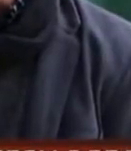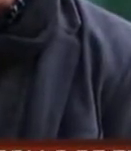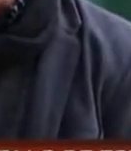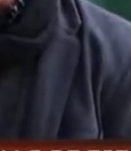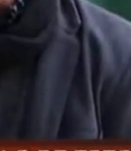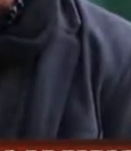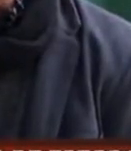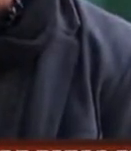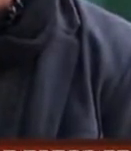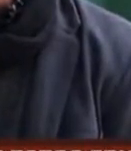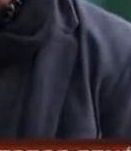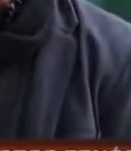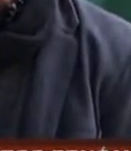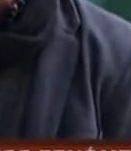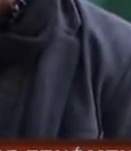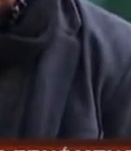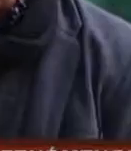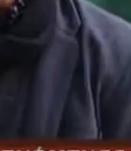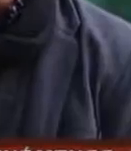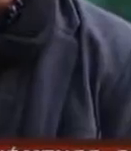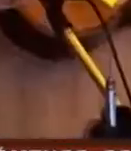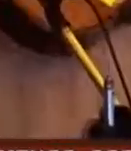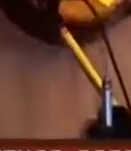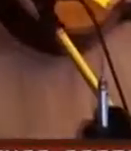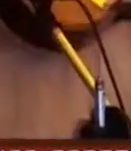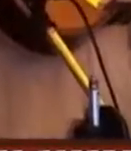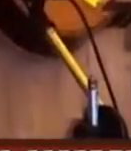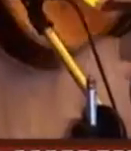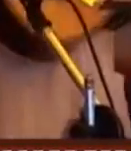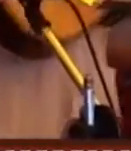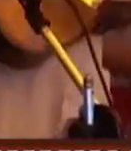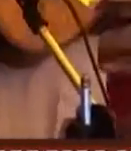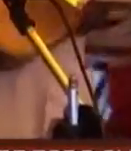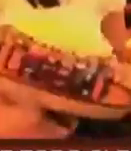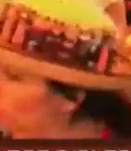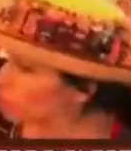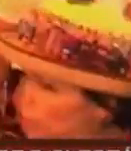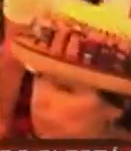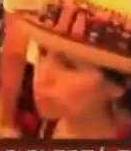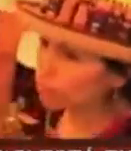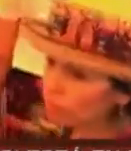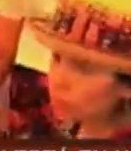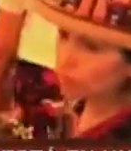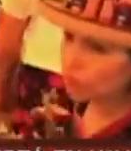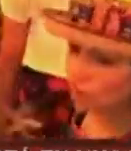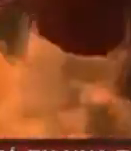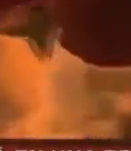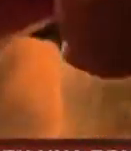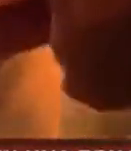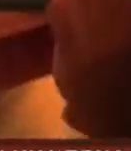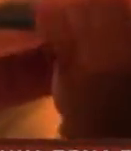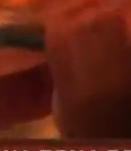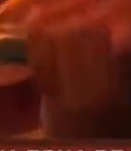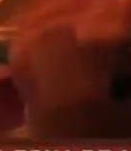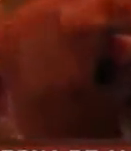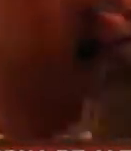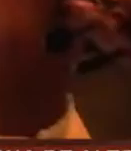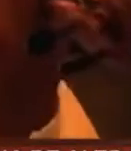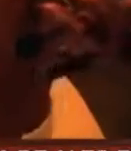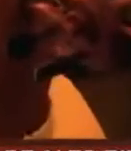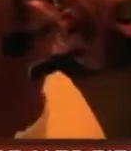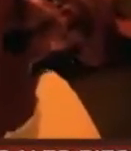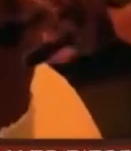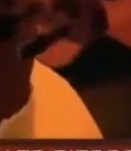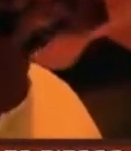música tradicional mexicana. Es su principal eje, pero dentro de ello está también incluido otros elementos culturales como la